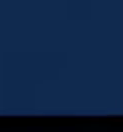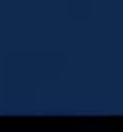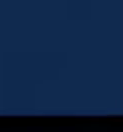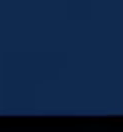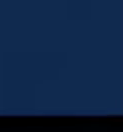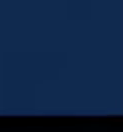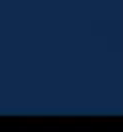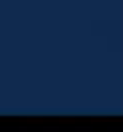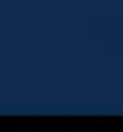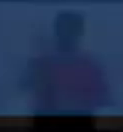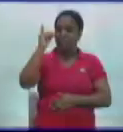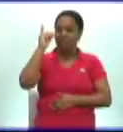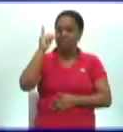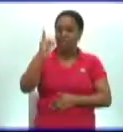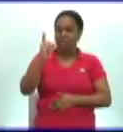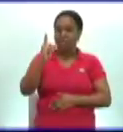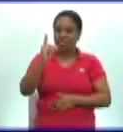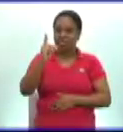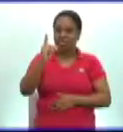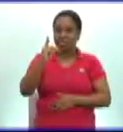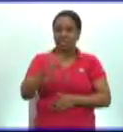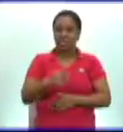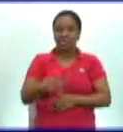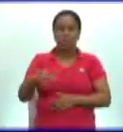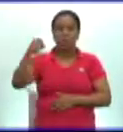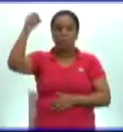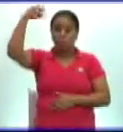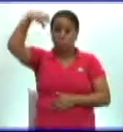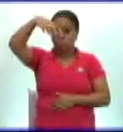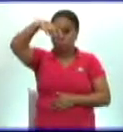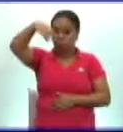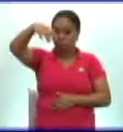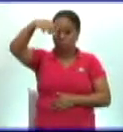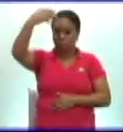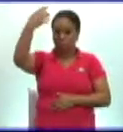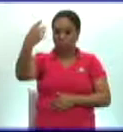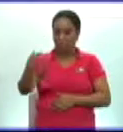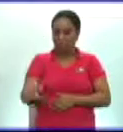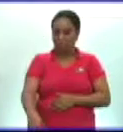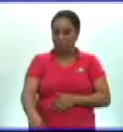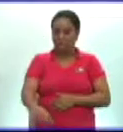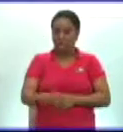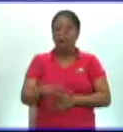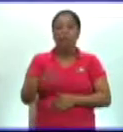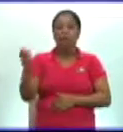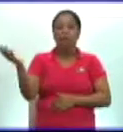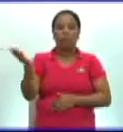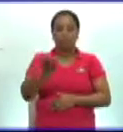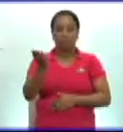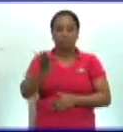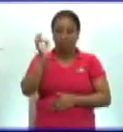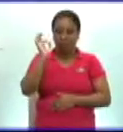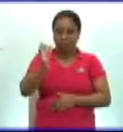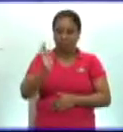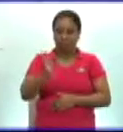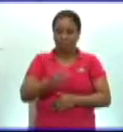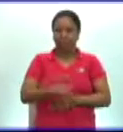Y un globo que se ha dejado caer y desciende con velocidad constante.